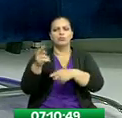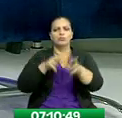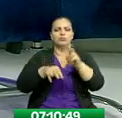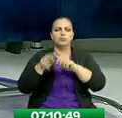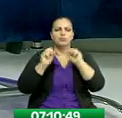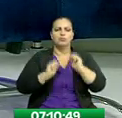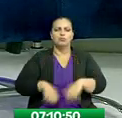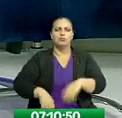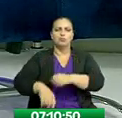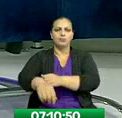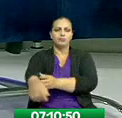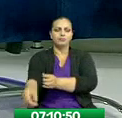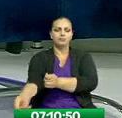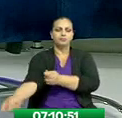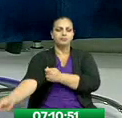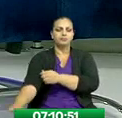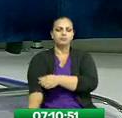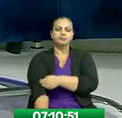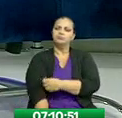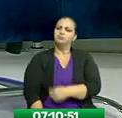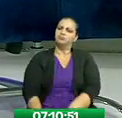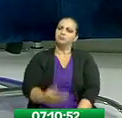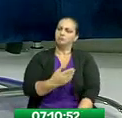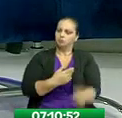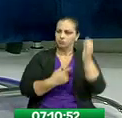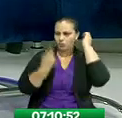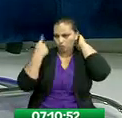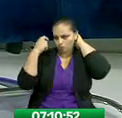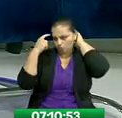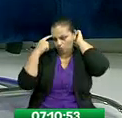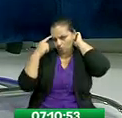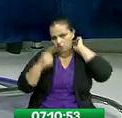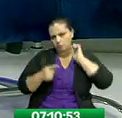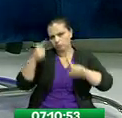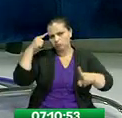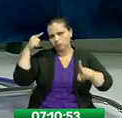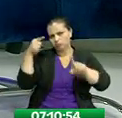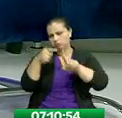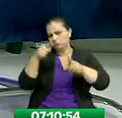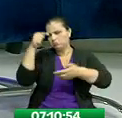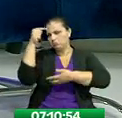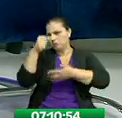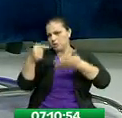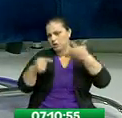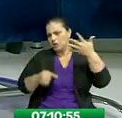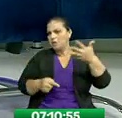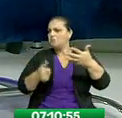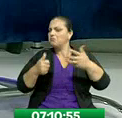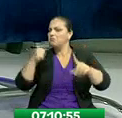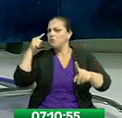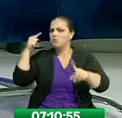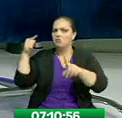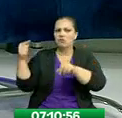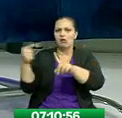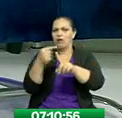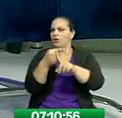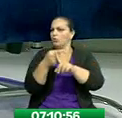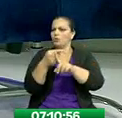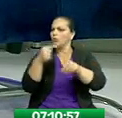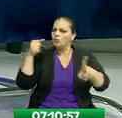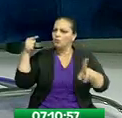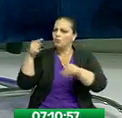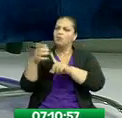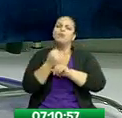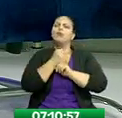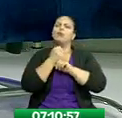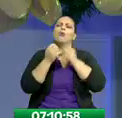trazados? Si es que no fuese aprobada el proyecto económico que contempla esas reformas a las